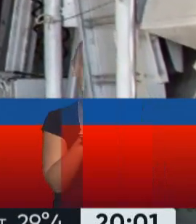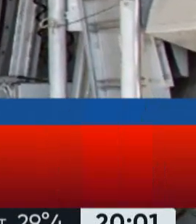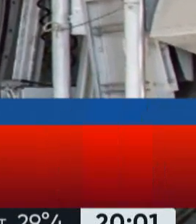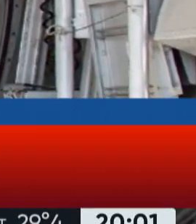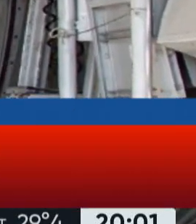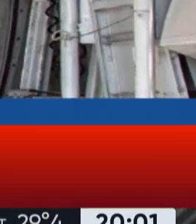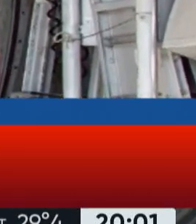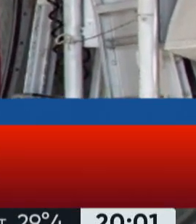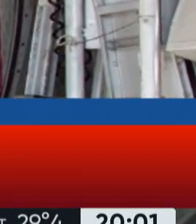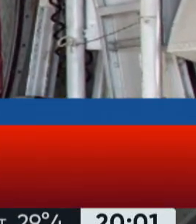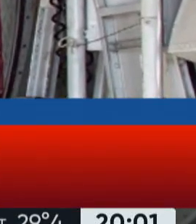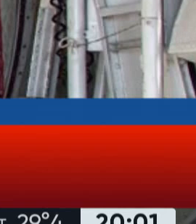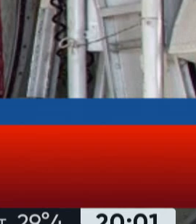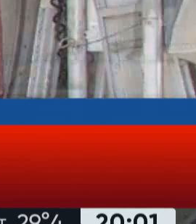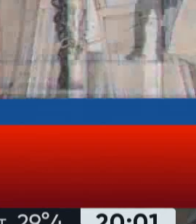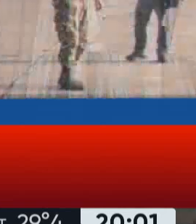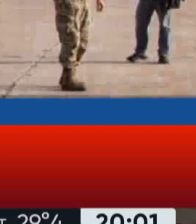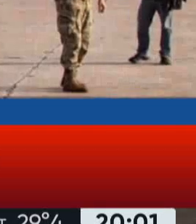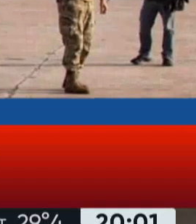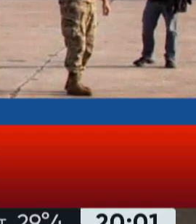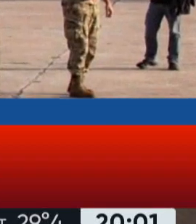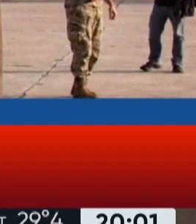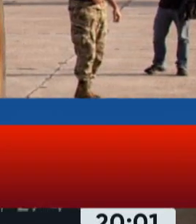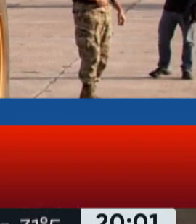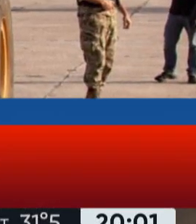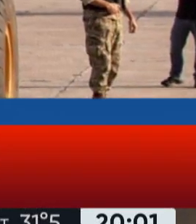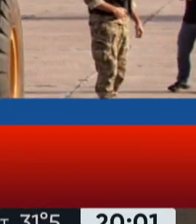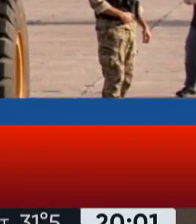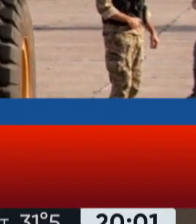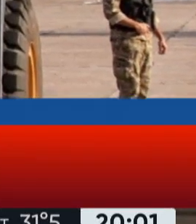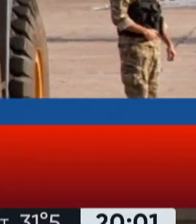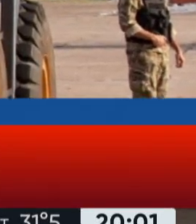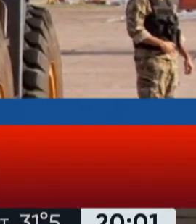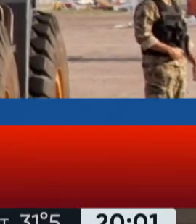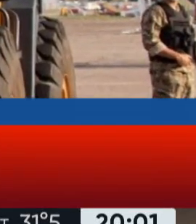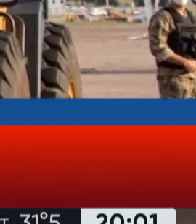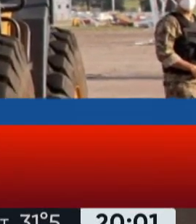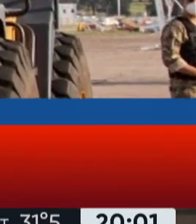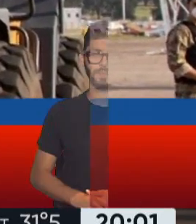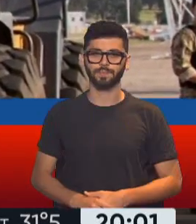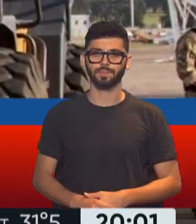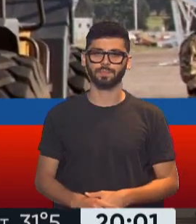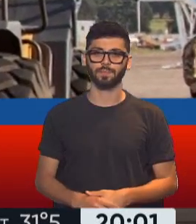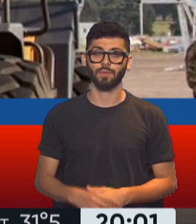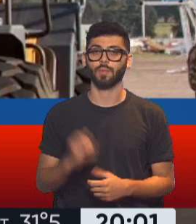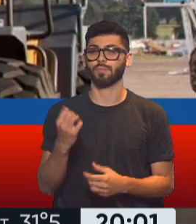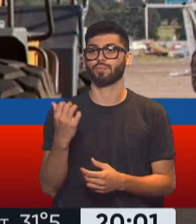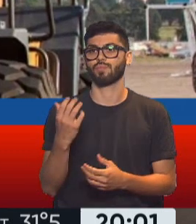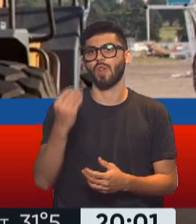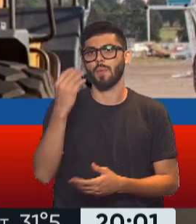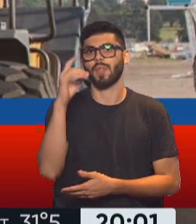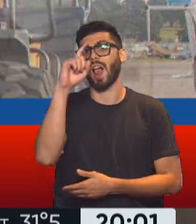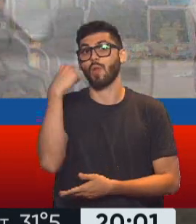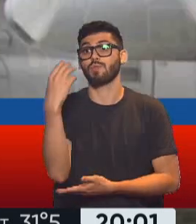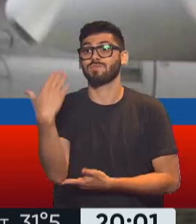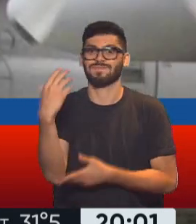necesaria solidaridad entre los países, mensajes que se han escuchado incluso por parte de Alberto Fernández, y